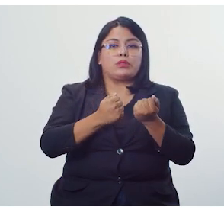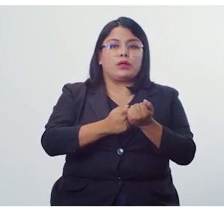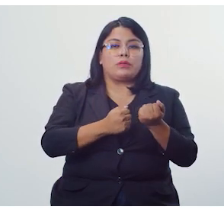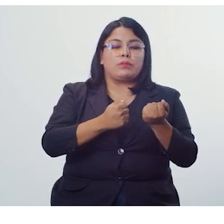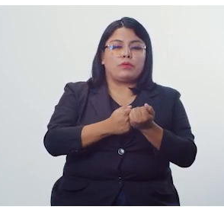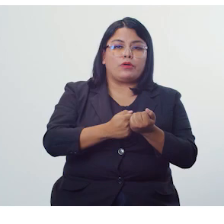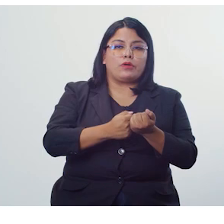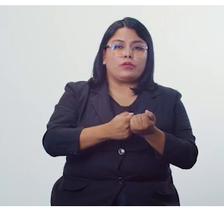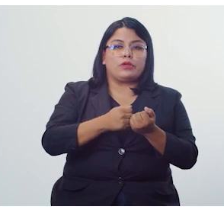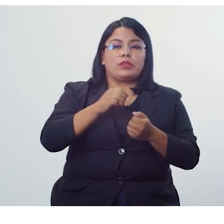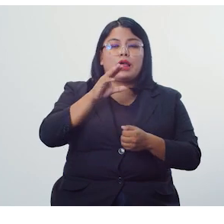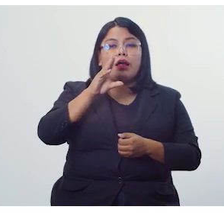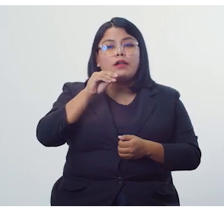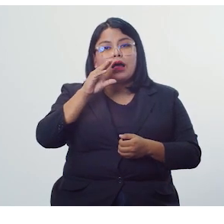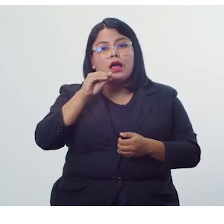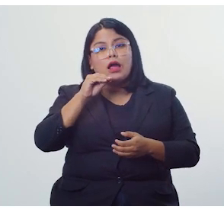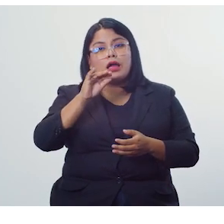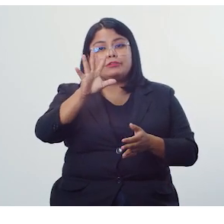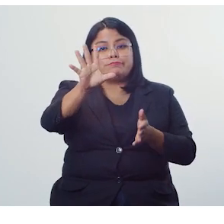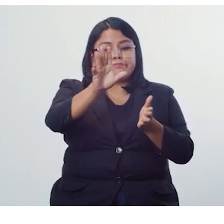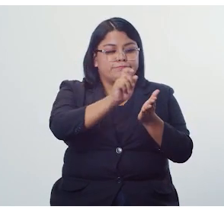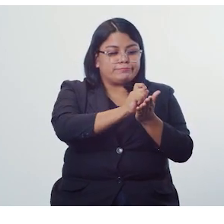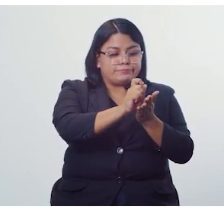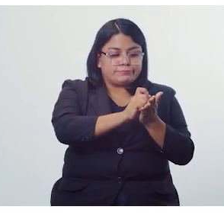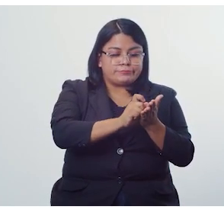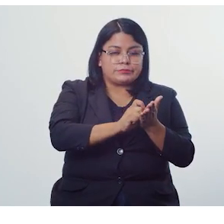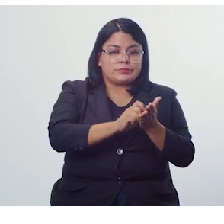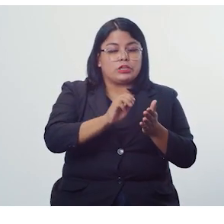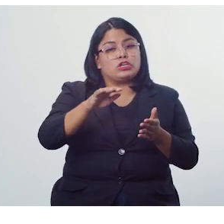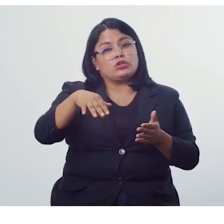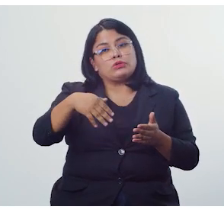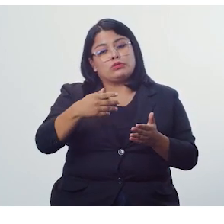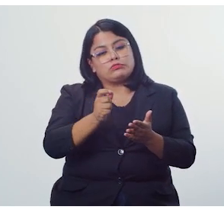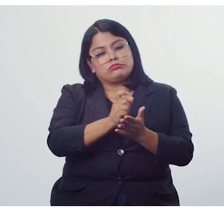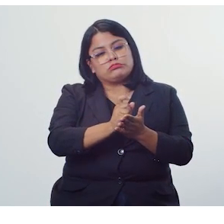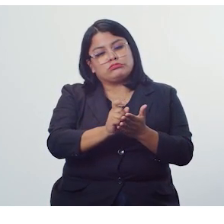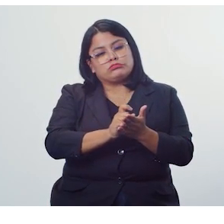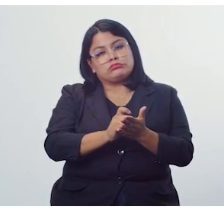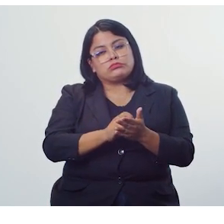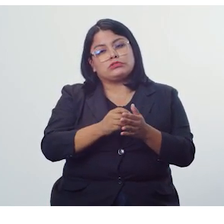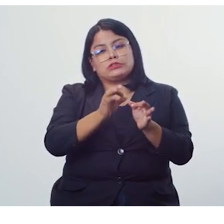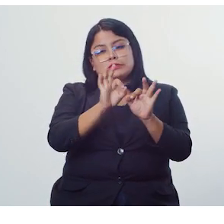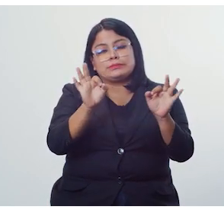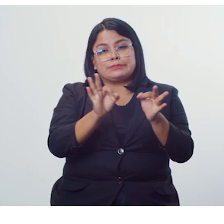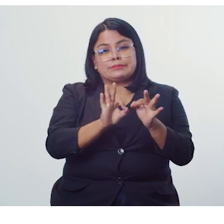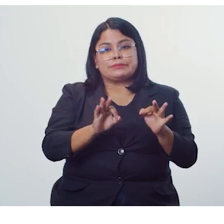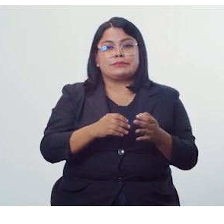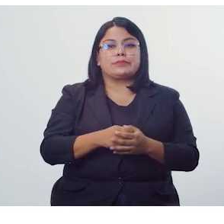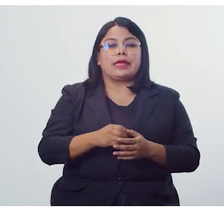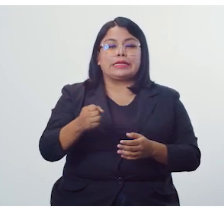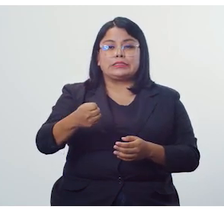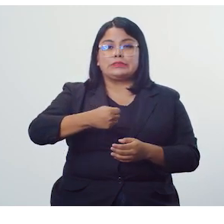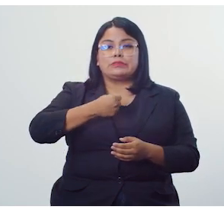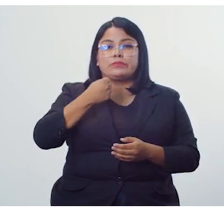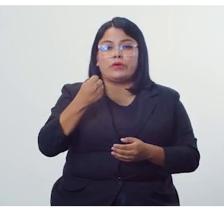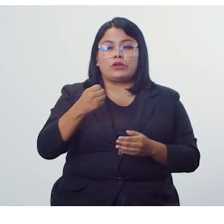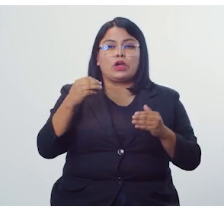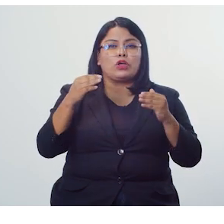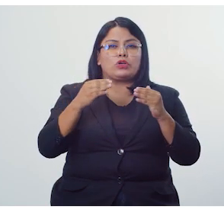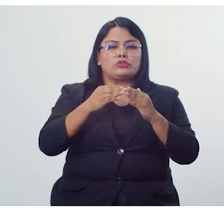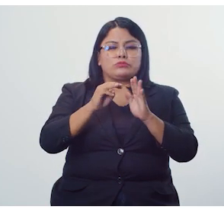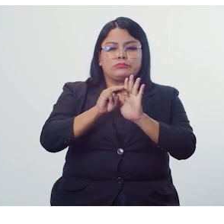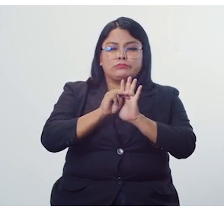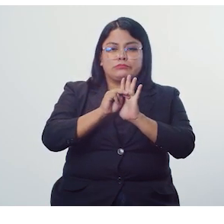dictado o a través de la escritura de textos auténticos. Es importante también